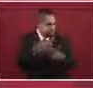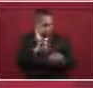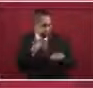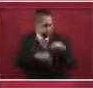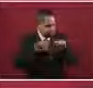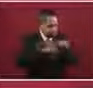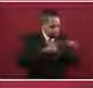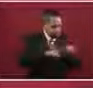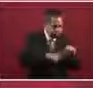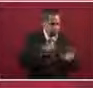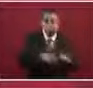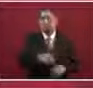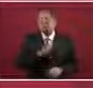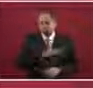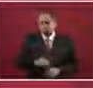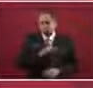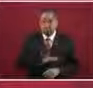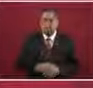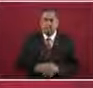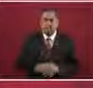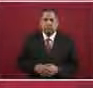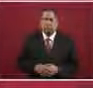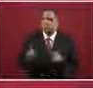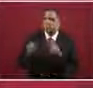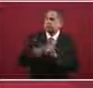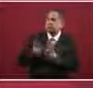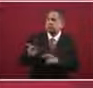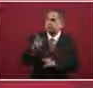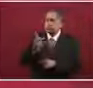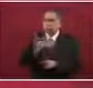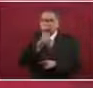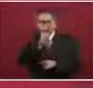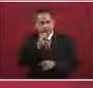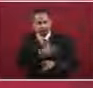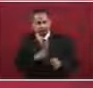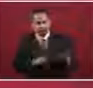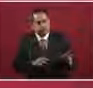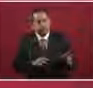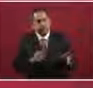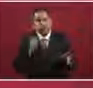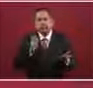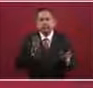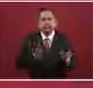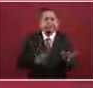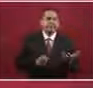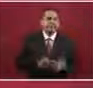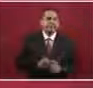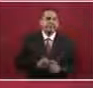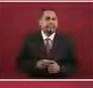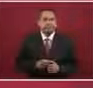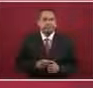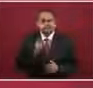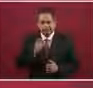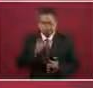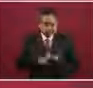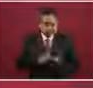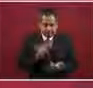sí se puede. Solo para cerrar, presidente. Y es cosa